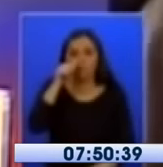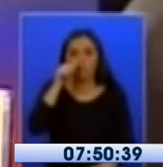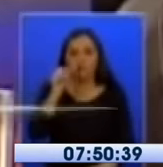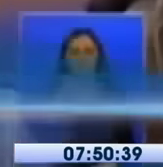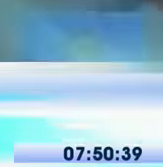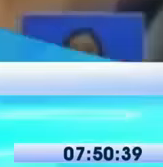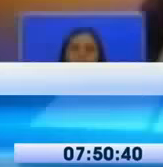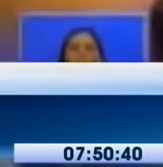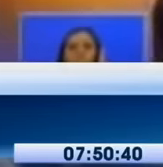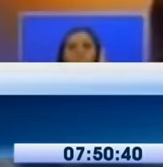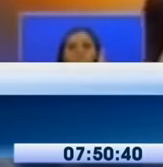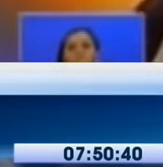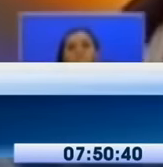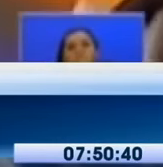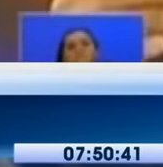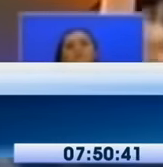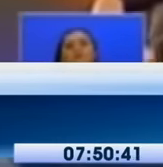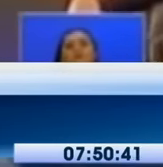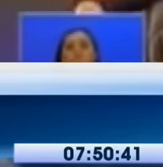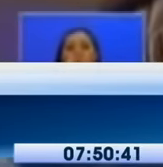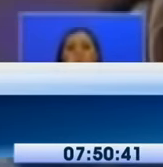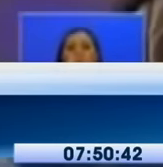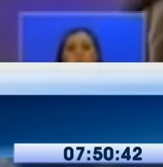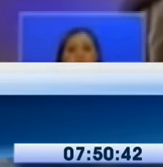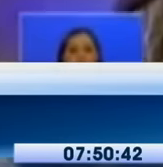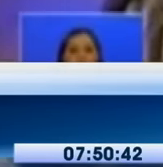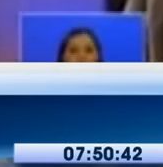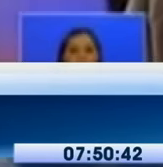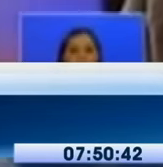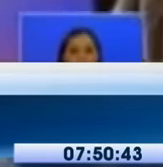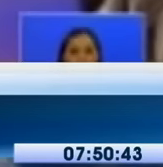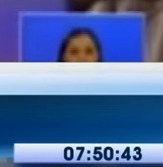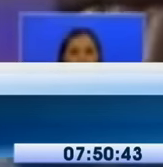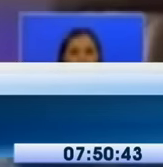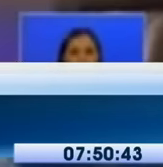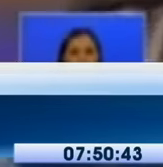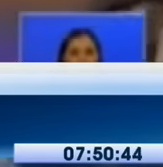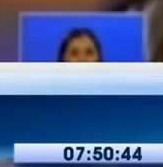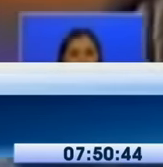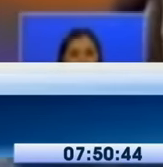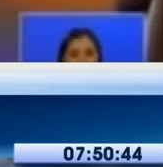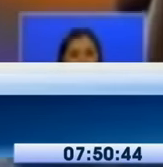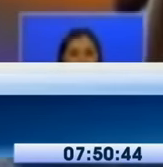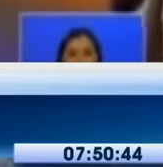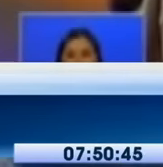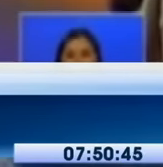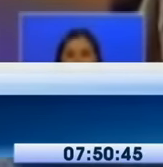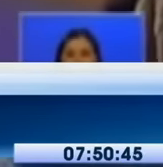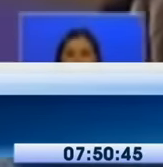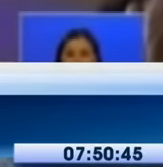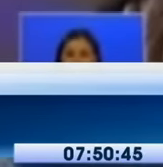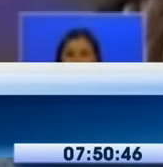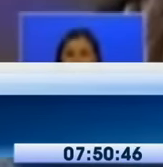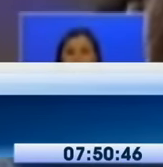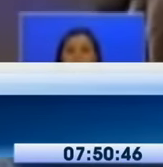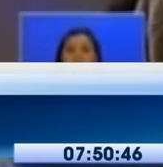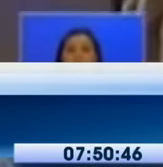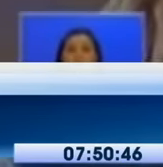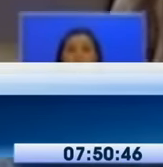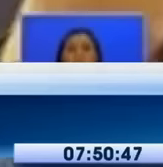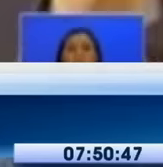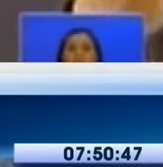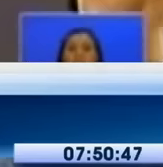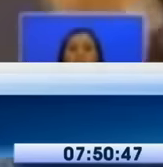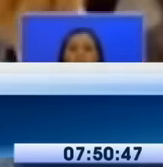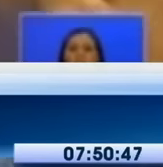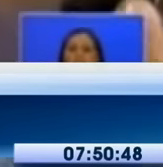Marihuana, cantidad, 10 gramos. ¿Qué significa? Si alguien se lo encuentra hasta con 10 gramos de marihuana, se lo considera consumo. Se le dice,